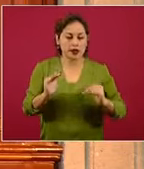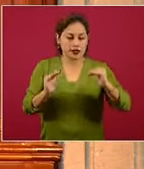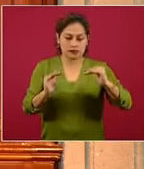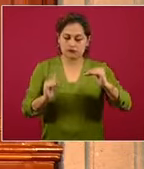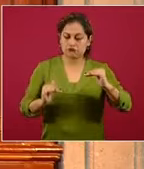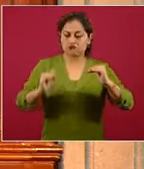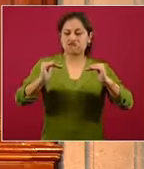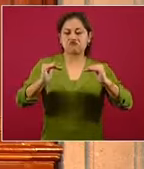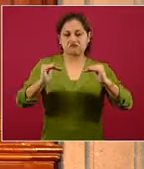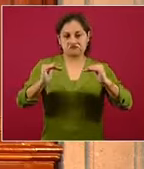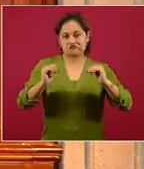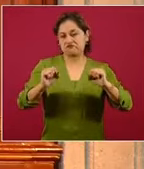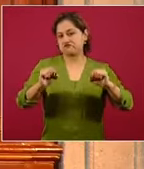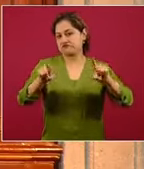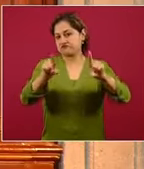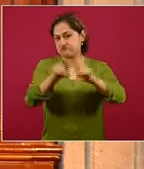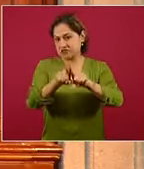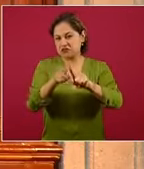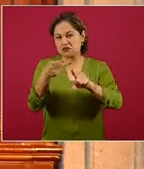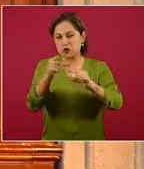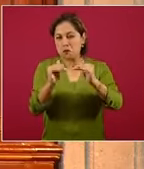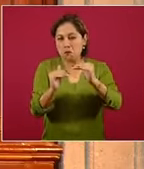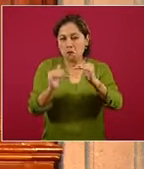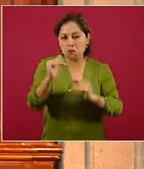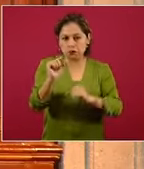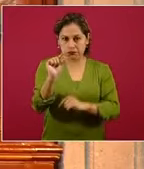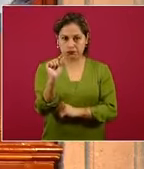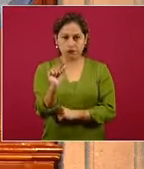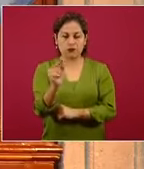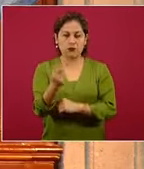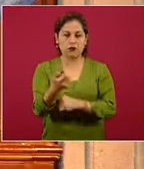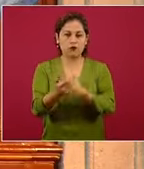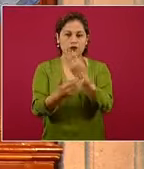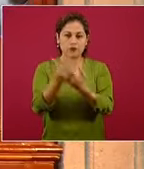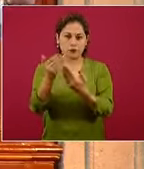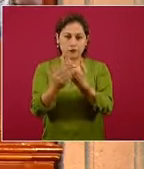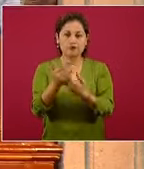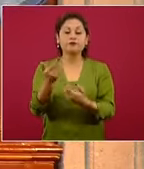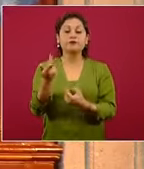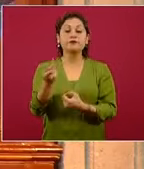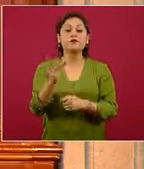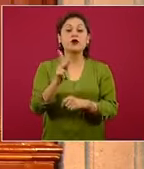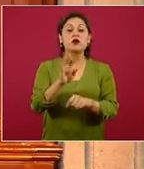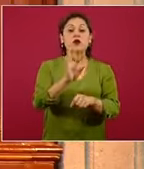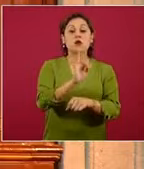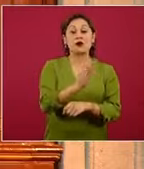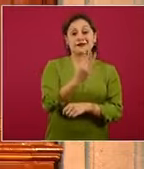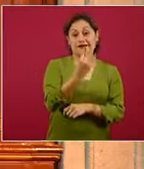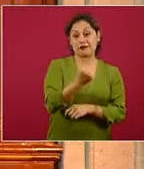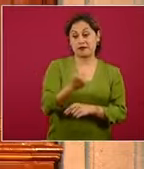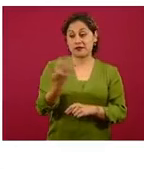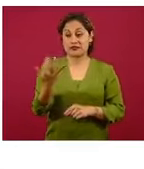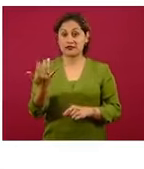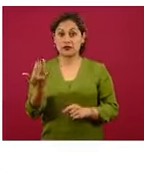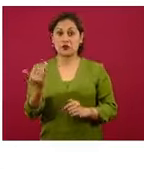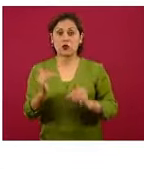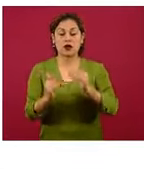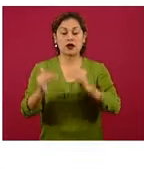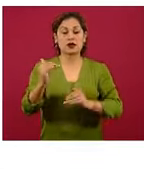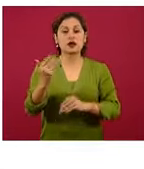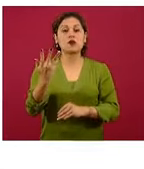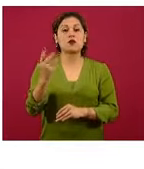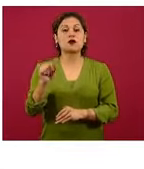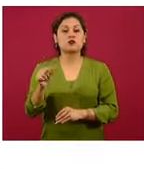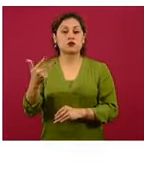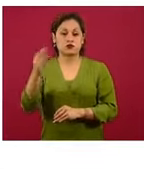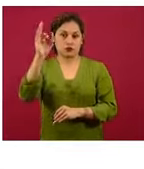previa, pero finalmente es un crecimiento, es decir, es un incremento que para la 49.50 es precisamente del